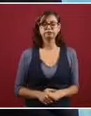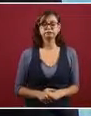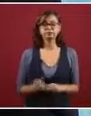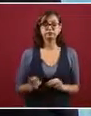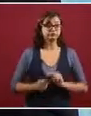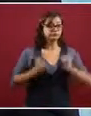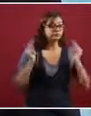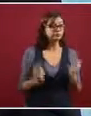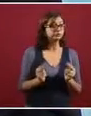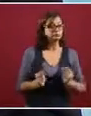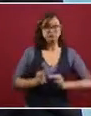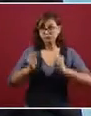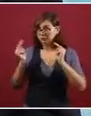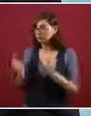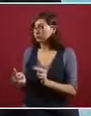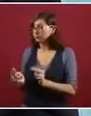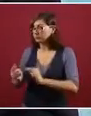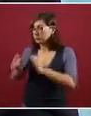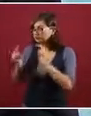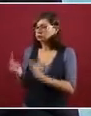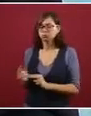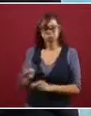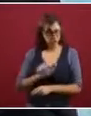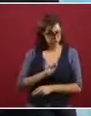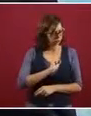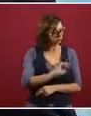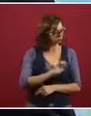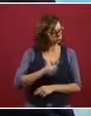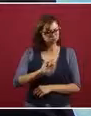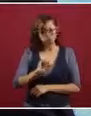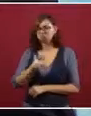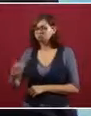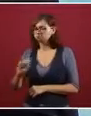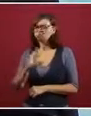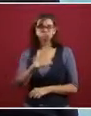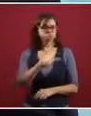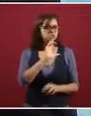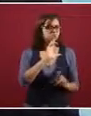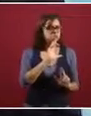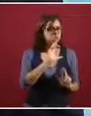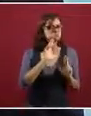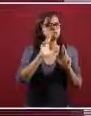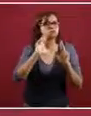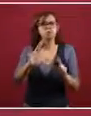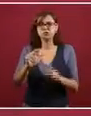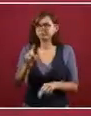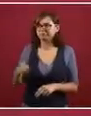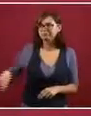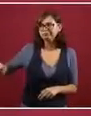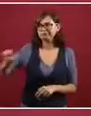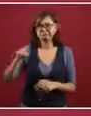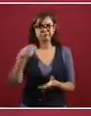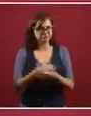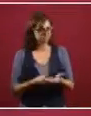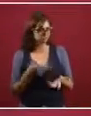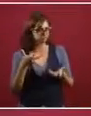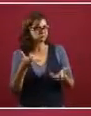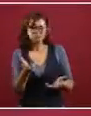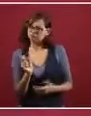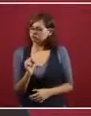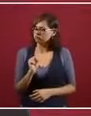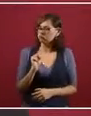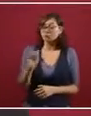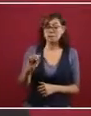se va a dar respuesta a la demanda. Está incluido en